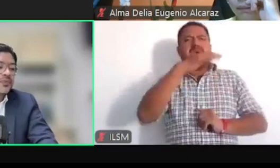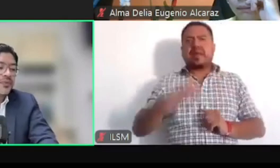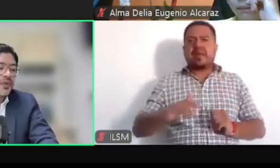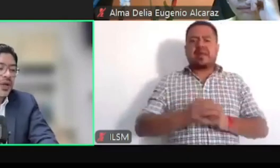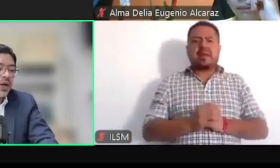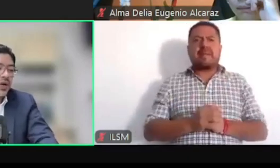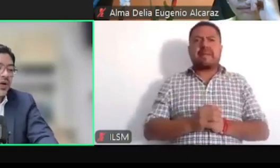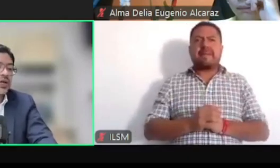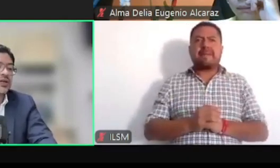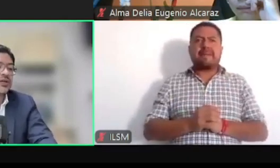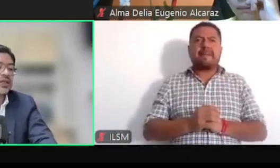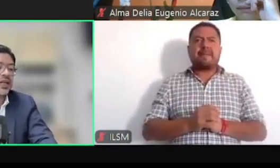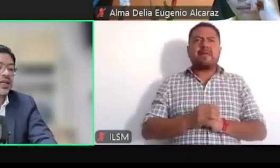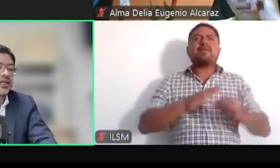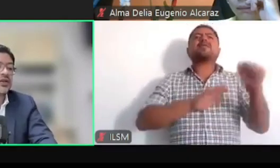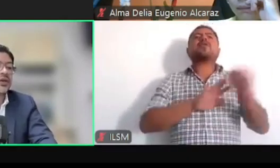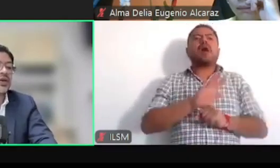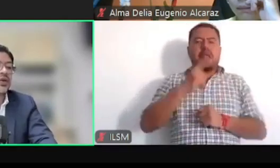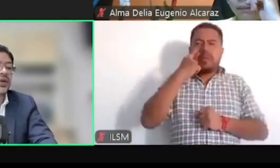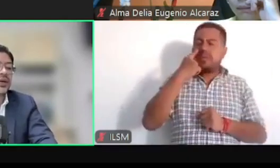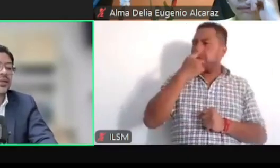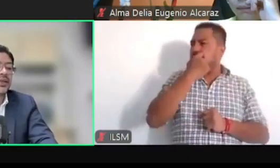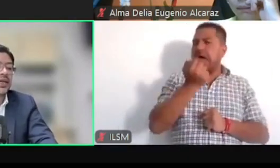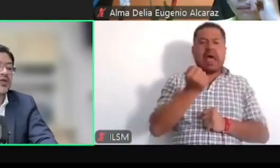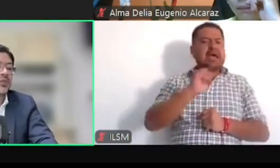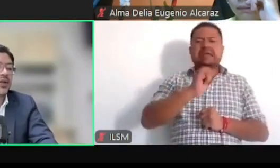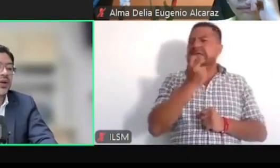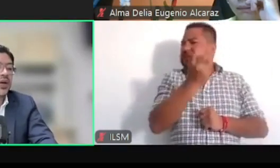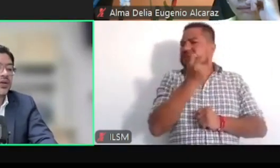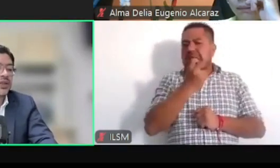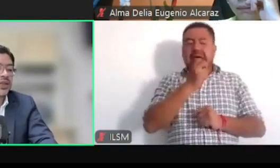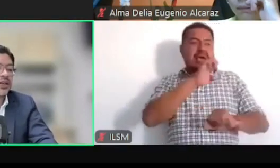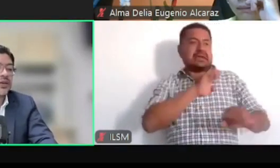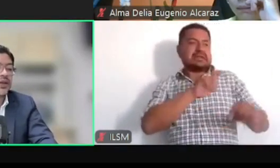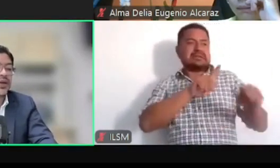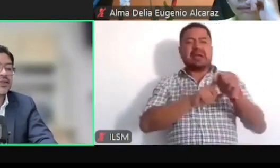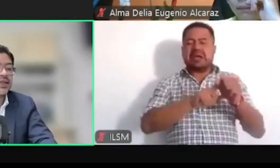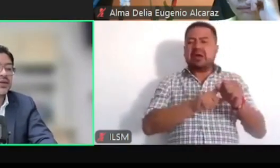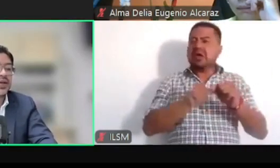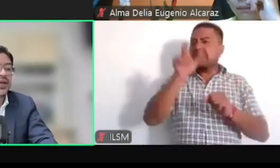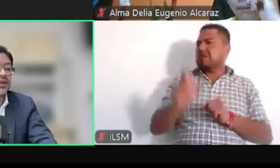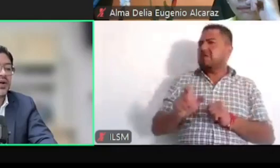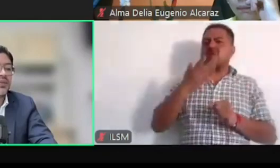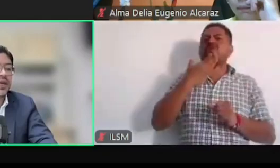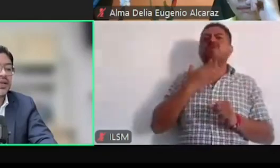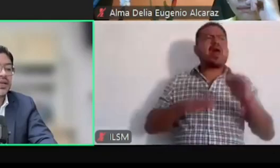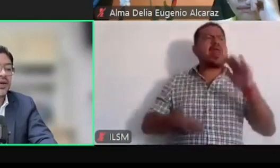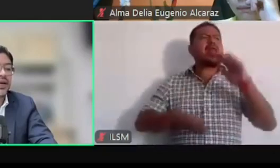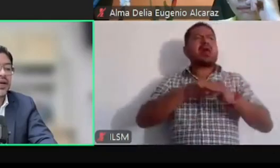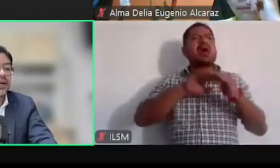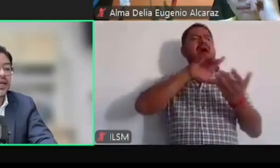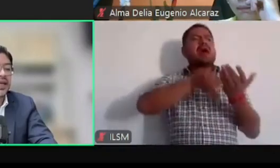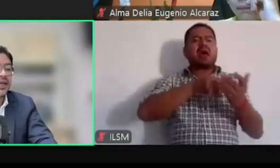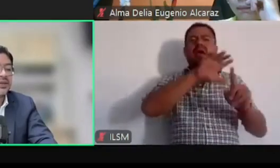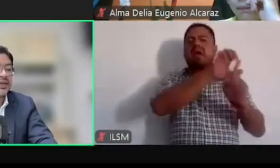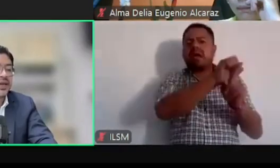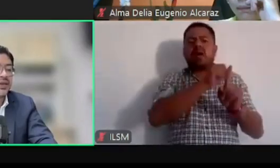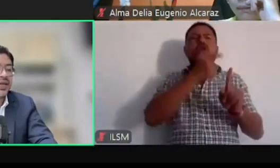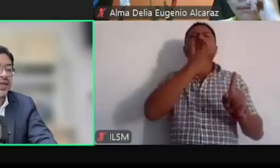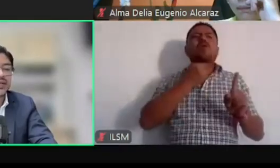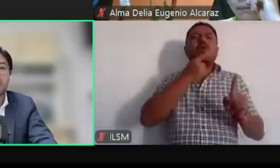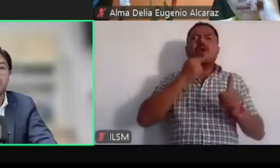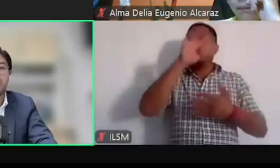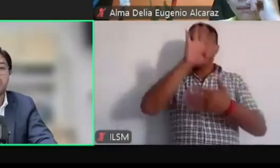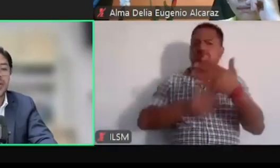general lo que se considera así tomando en cuenta que en el caso particular no se trataba de un exceso del género hombre al ser la única planilla y lista de